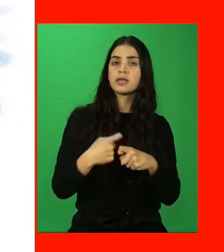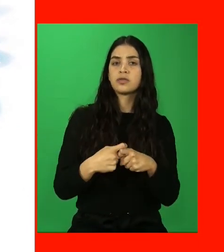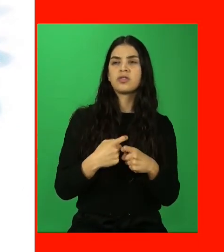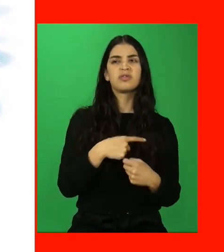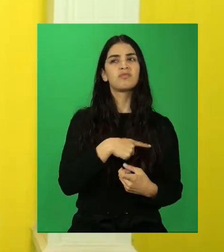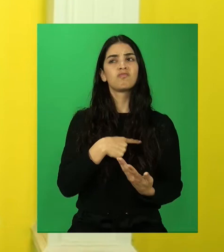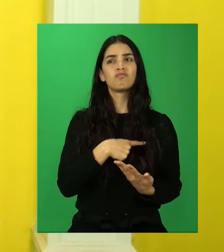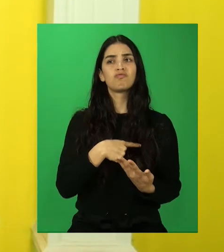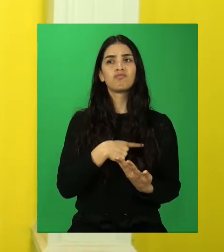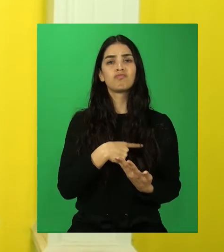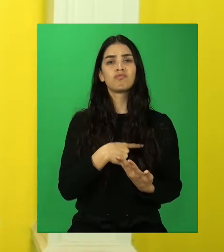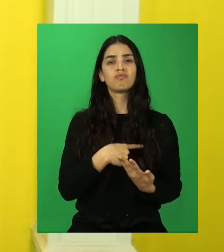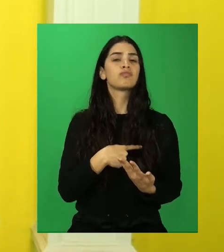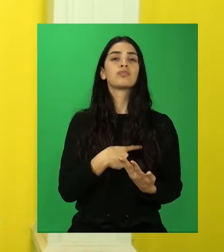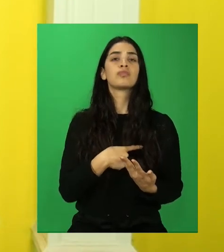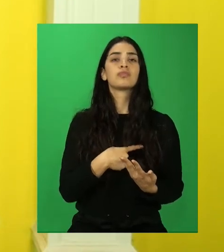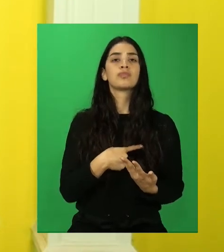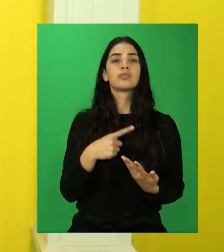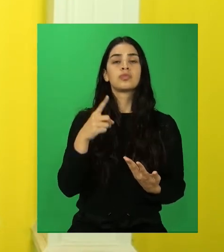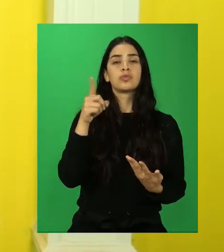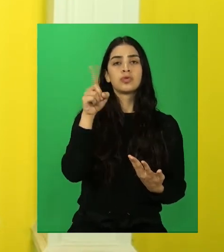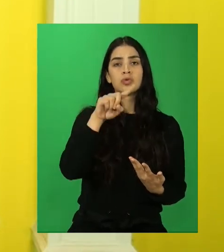a llamar